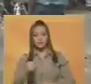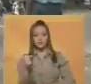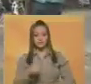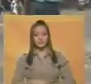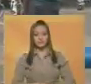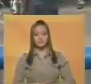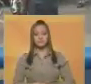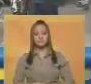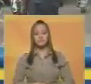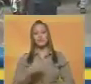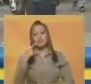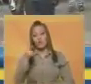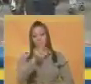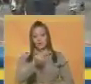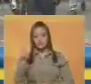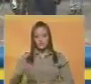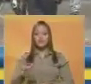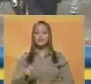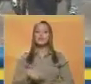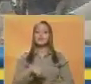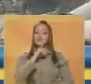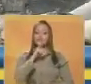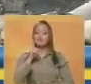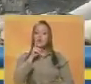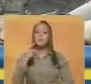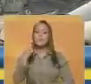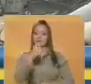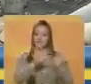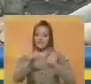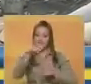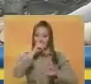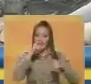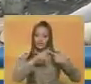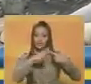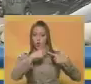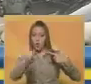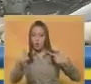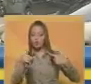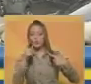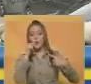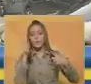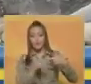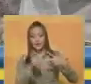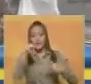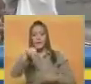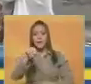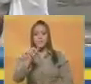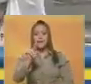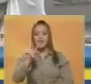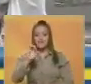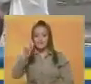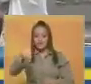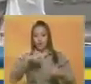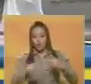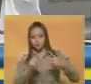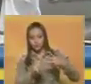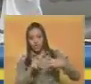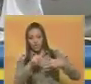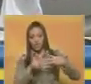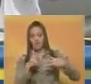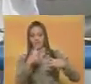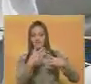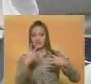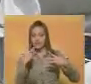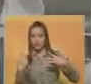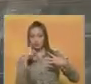Los sujetos fueron identificados como Jainer José Soto Campo, de 15 años, Marvin Enrique Álvarez Sierra y Darwin José Castillo Pérez, de 24